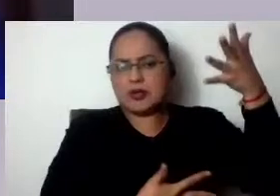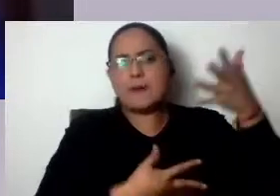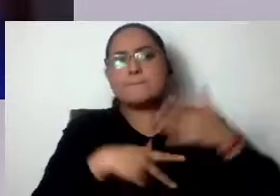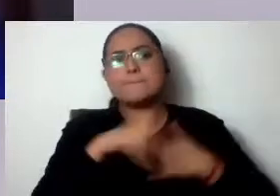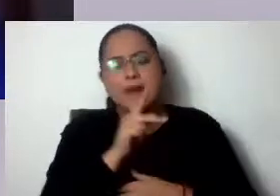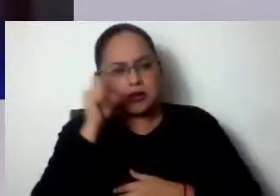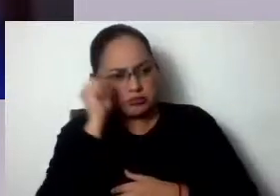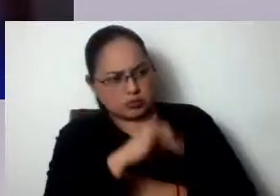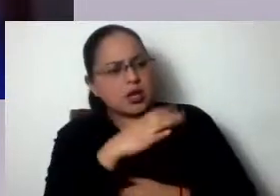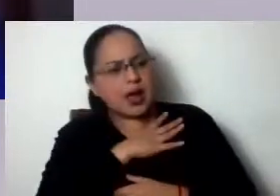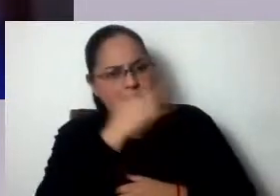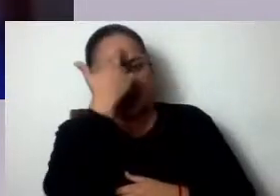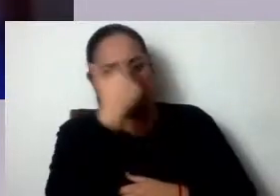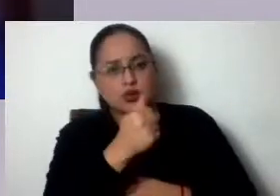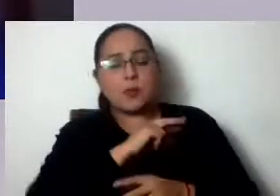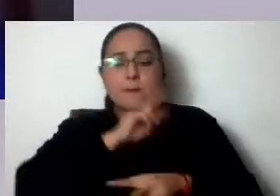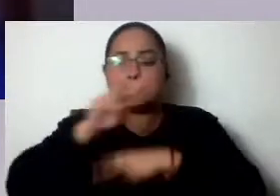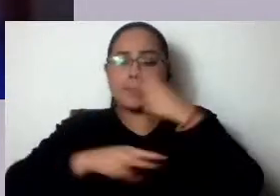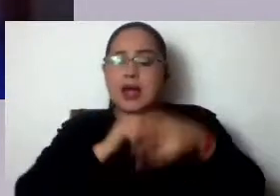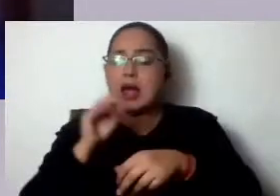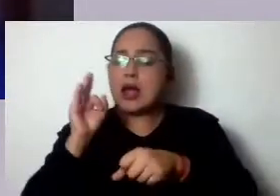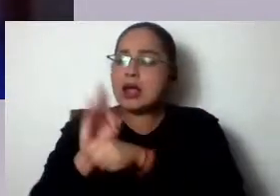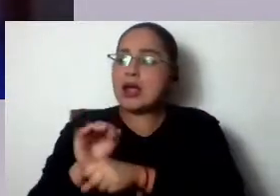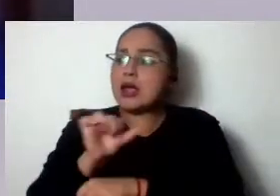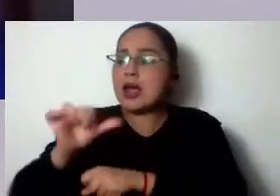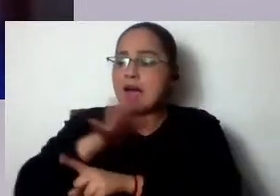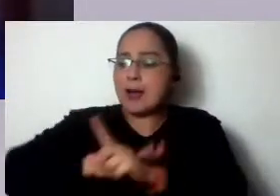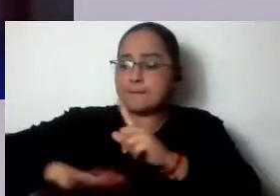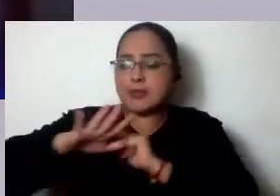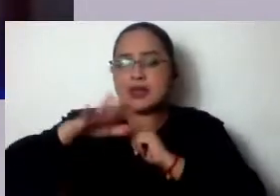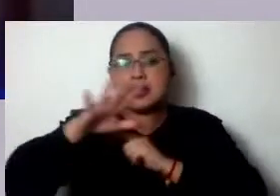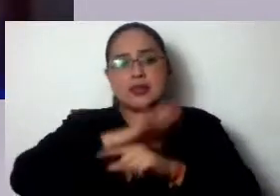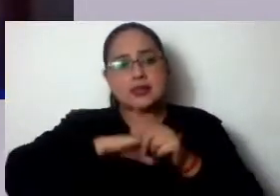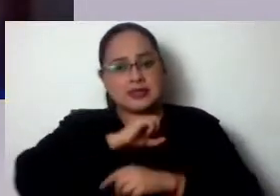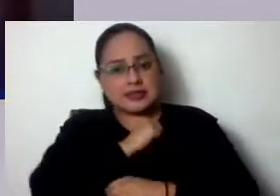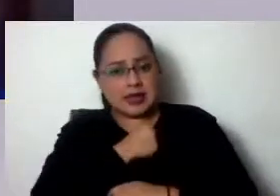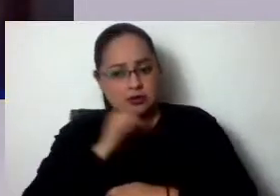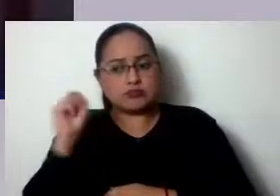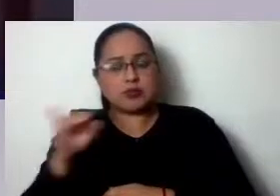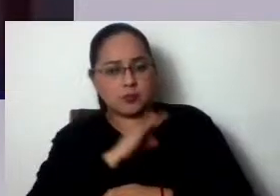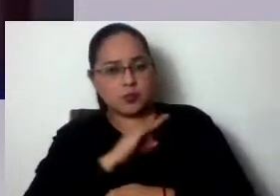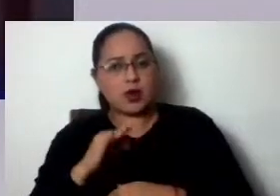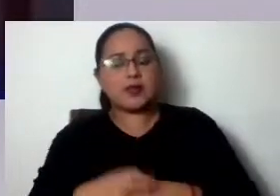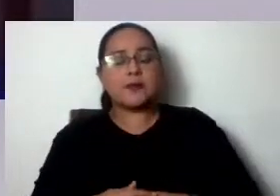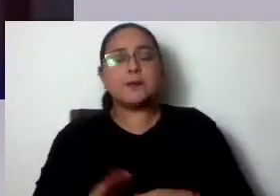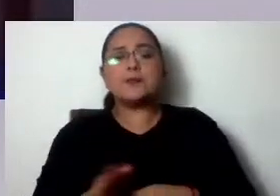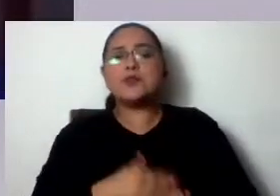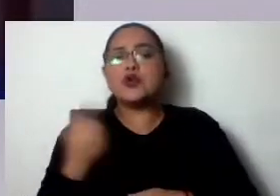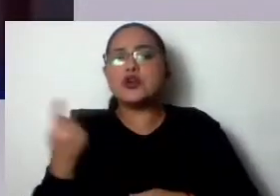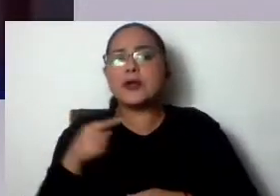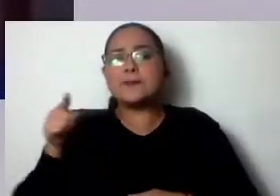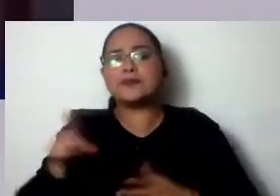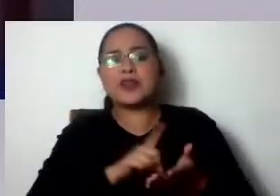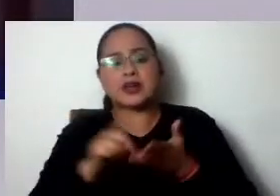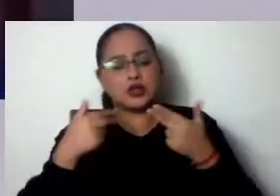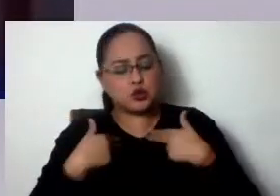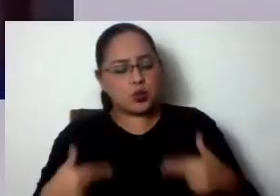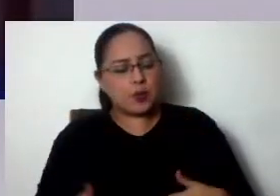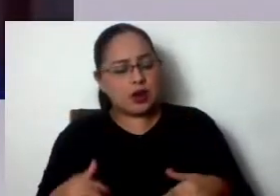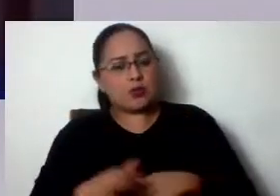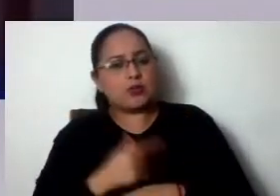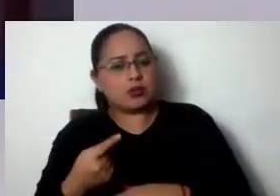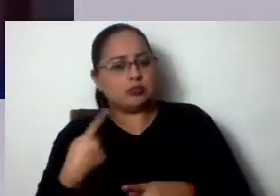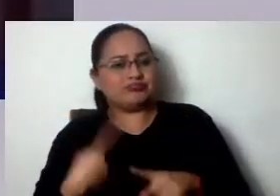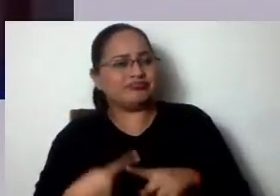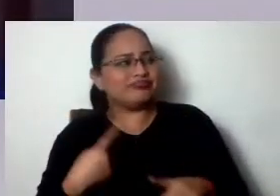legitimada para acudir en defensa al derecho al medio ambiente sano en tanto que este último es un derecho humano susceptible de tutela